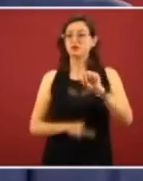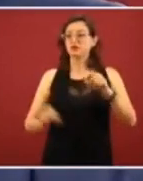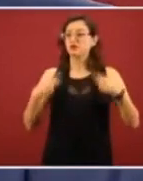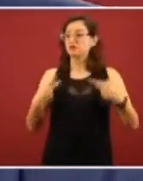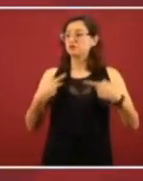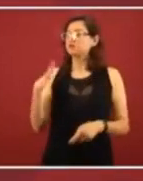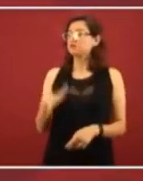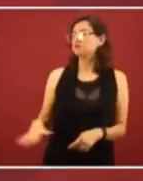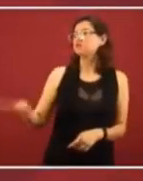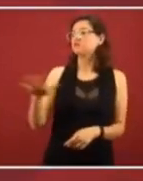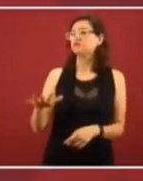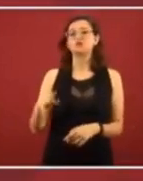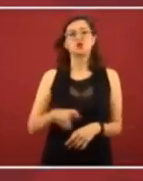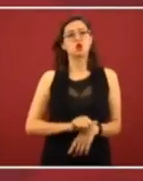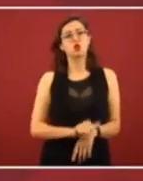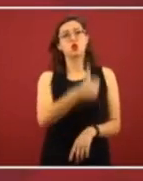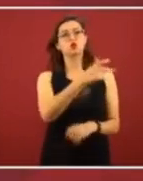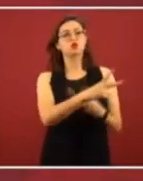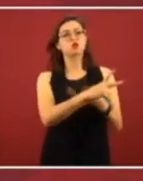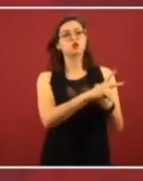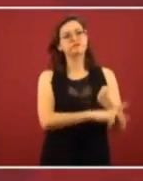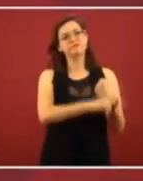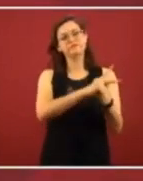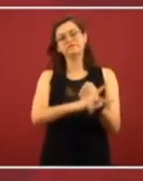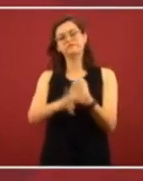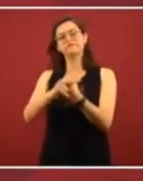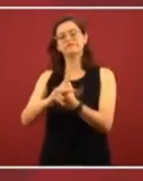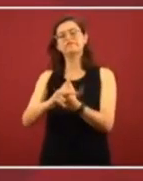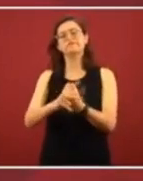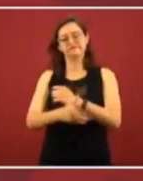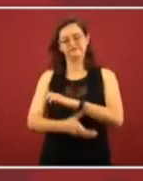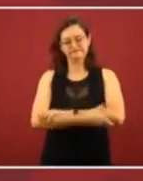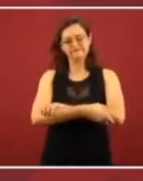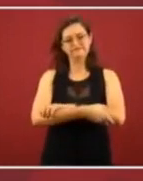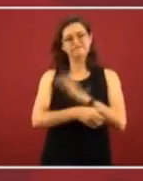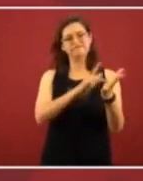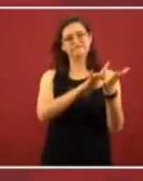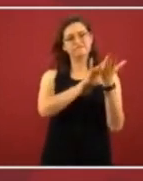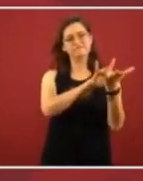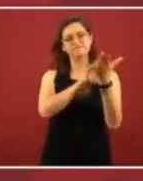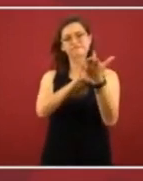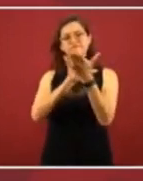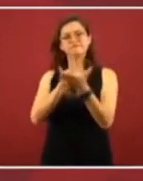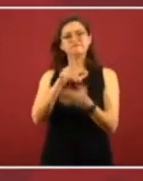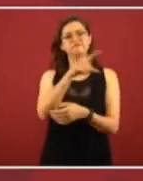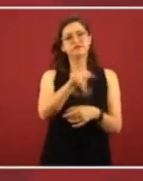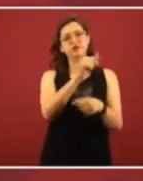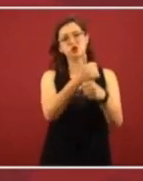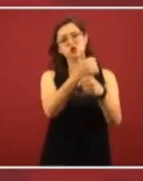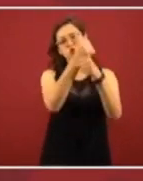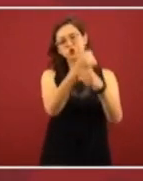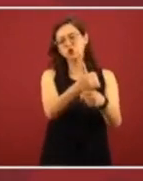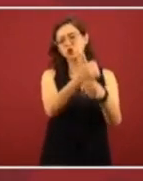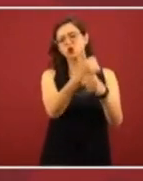a los pueblos del mundo que están padeciendo por